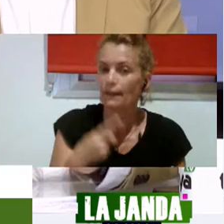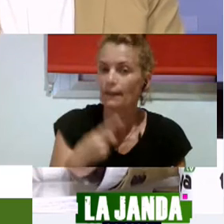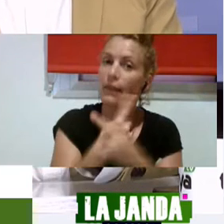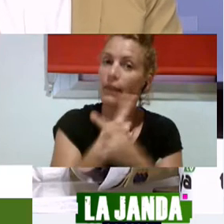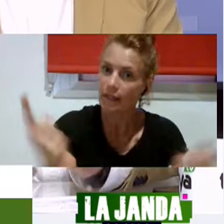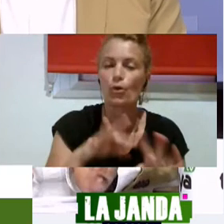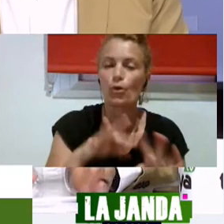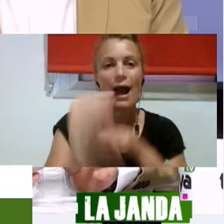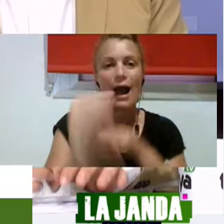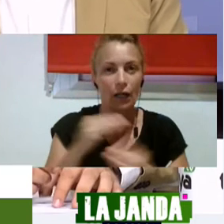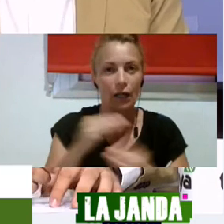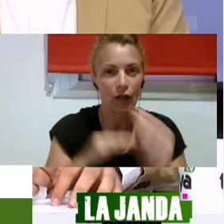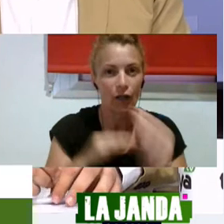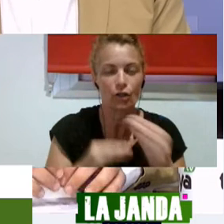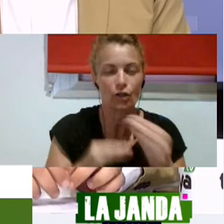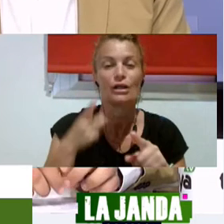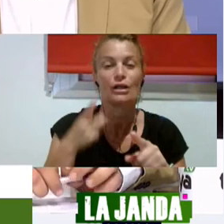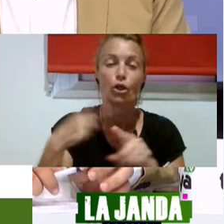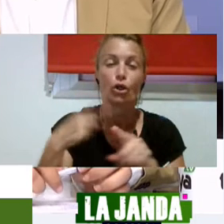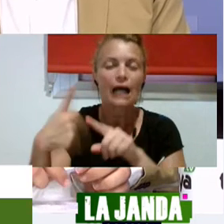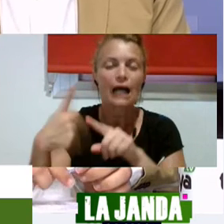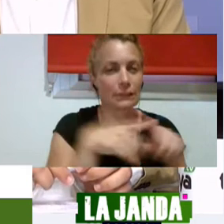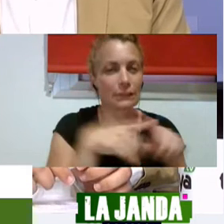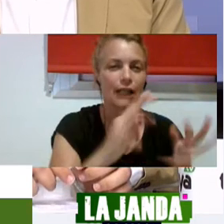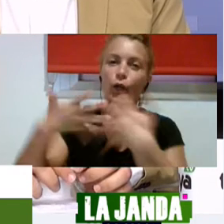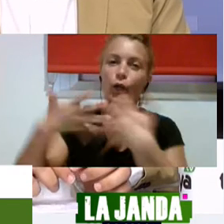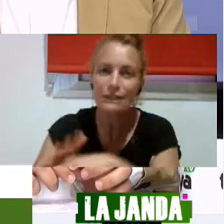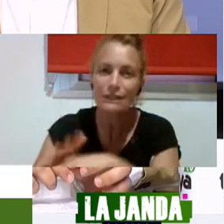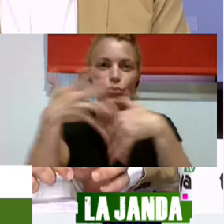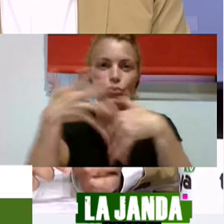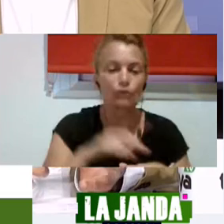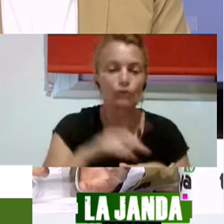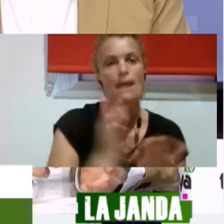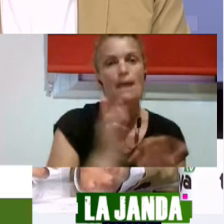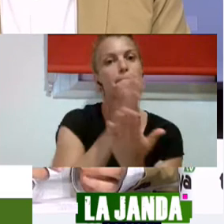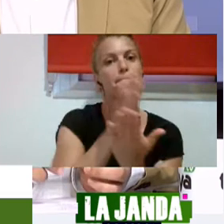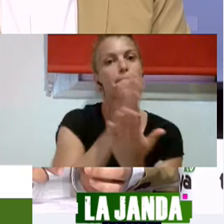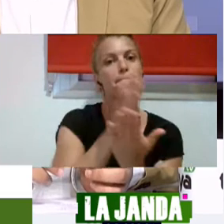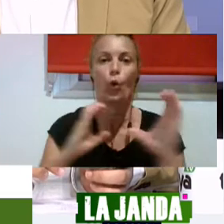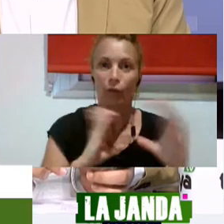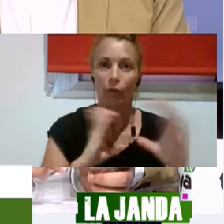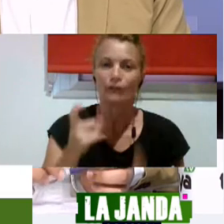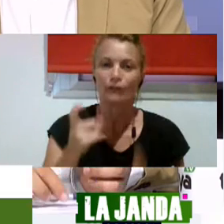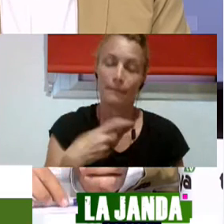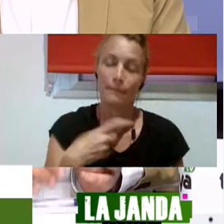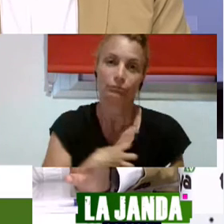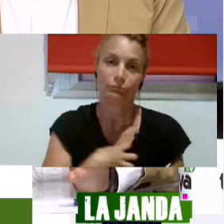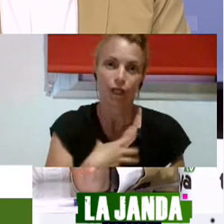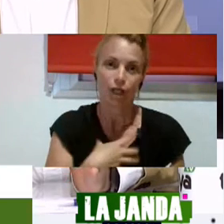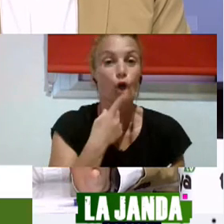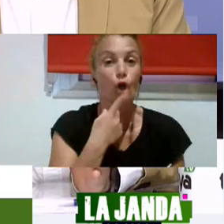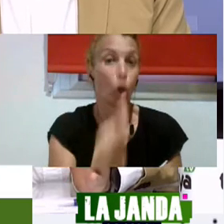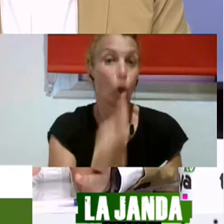estos procesos inclusivos en los medios de comunicación es algo costoso,